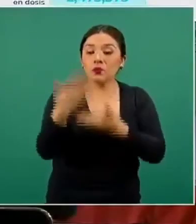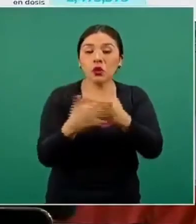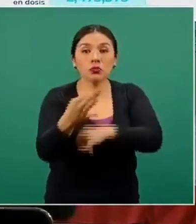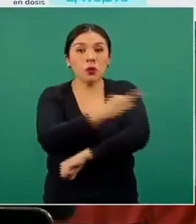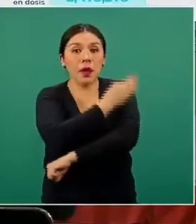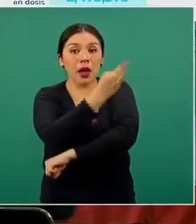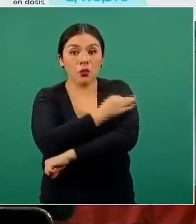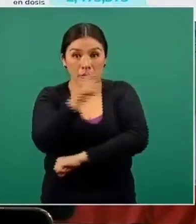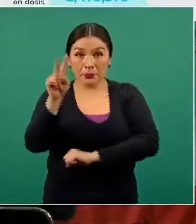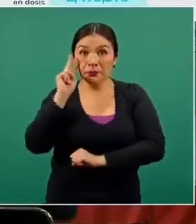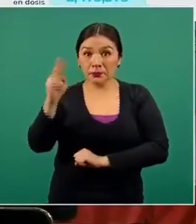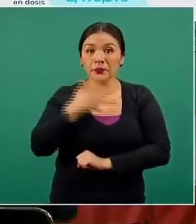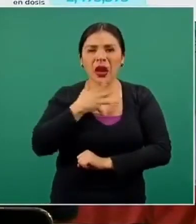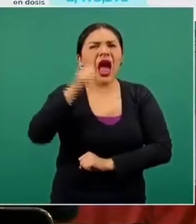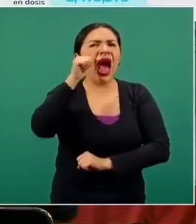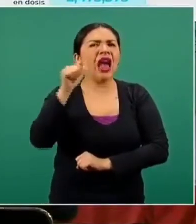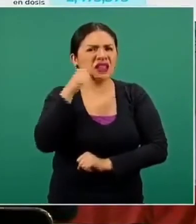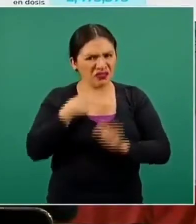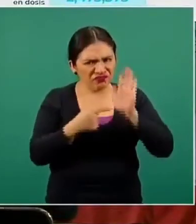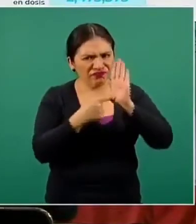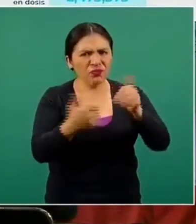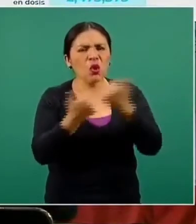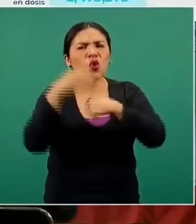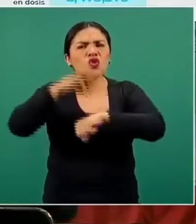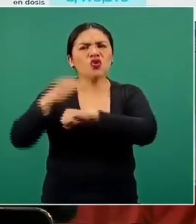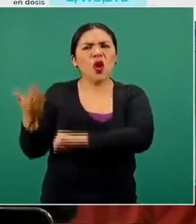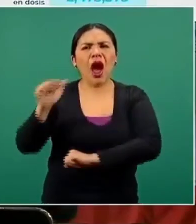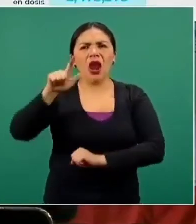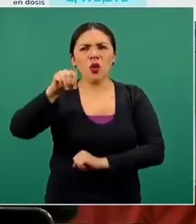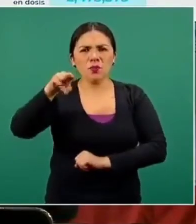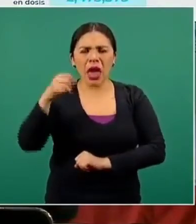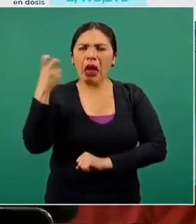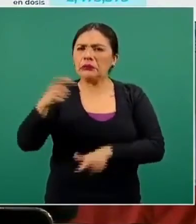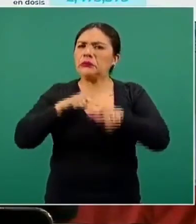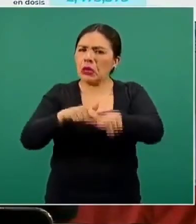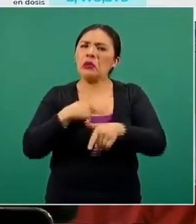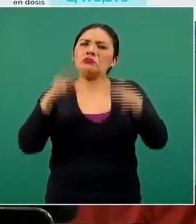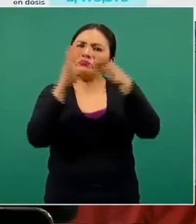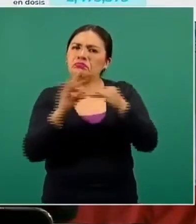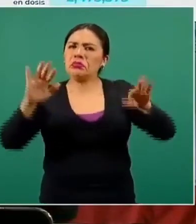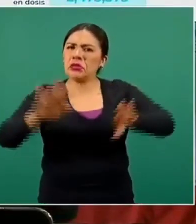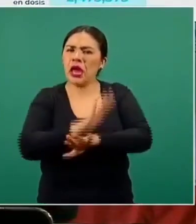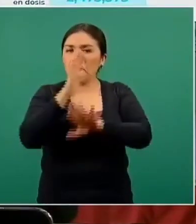vacunas. Aquí está, lo presentamos ayer, lo presentó el doctor Alomía y lo estaremos actualizando,